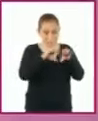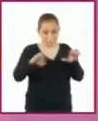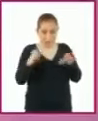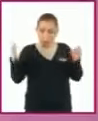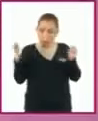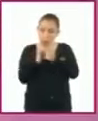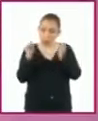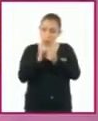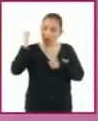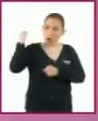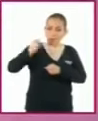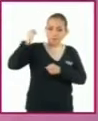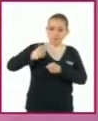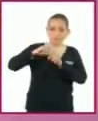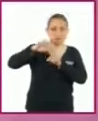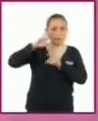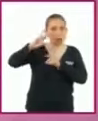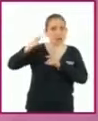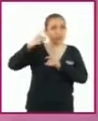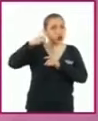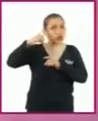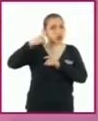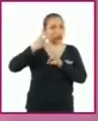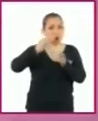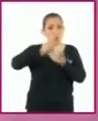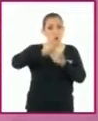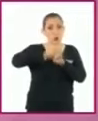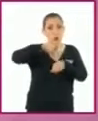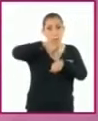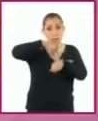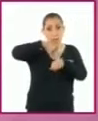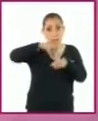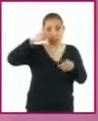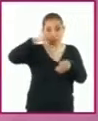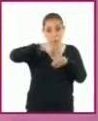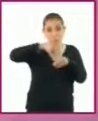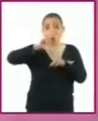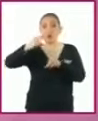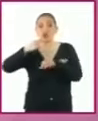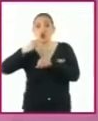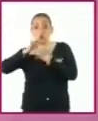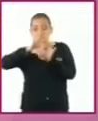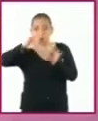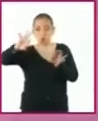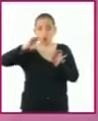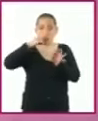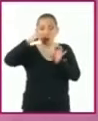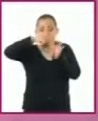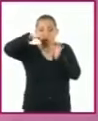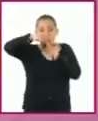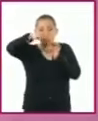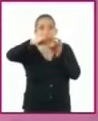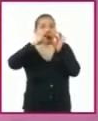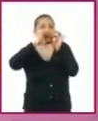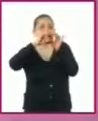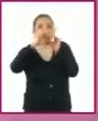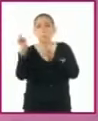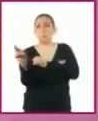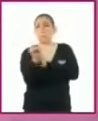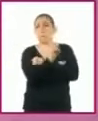o sacudirlos producían sonidos como hueso contra piedra y luego utilizó cañas o hueso con agujeros similares a la